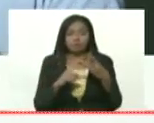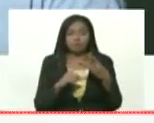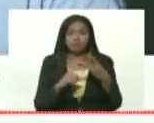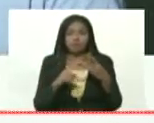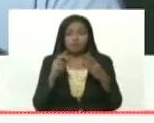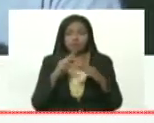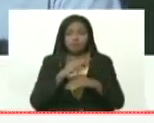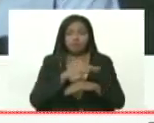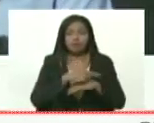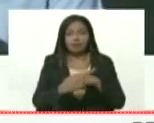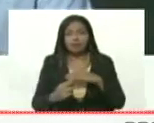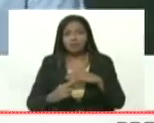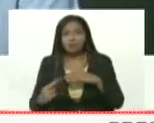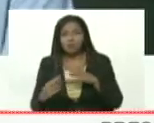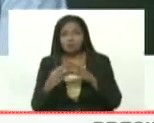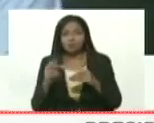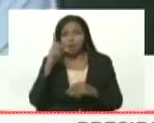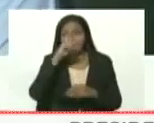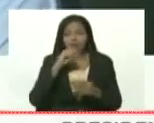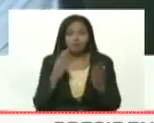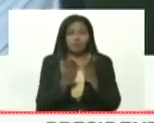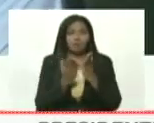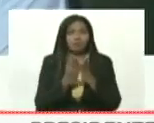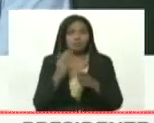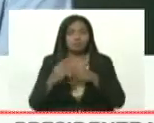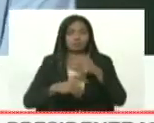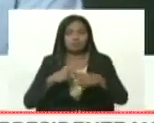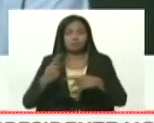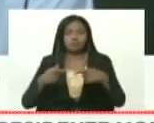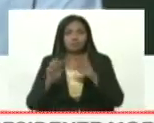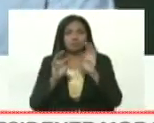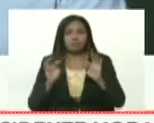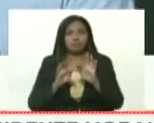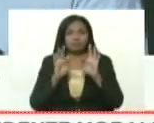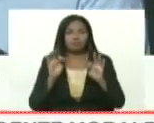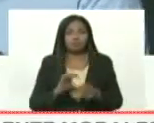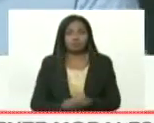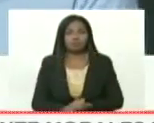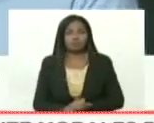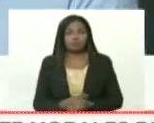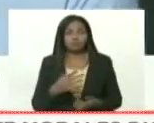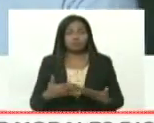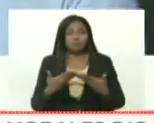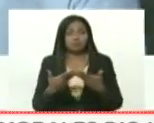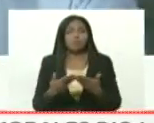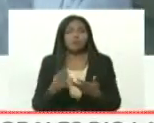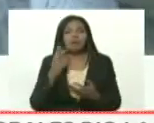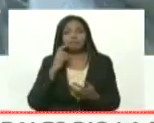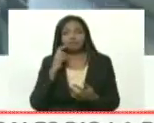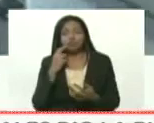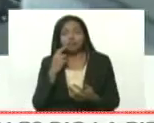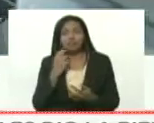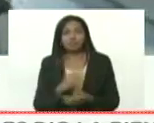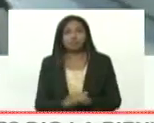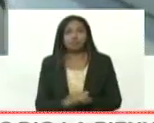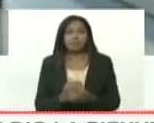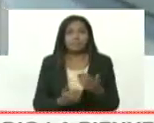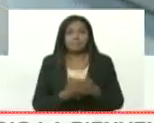nivel regional. Es decir, durante todo el año escolar se va generando esta dinámica. El año pasado se lo dedicamos al cacao. Aquí además